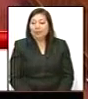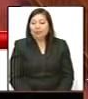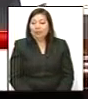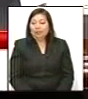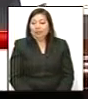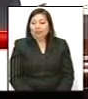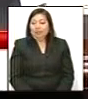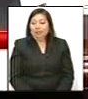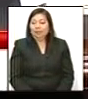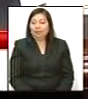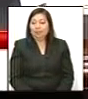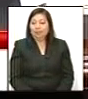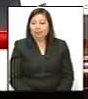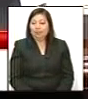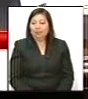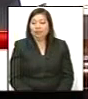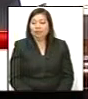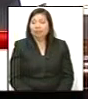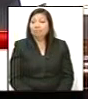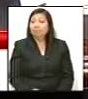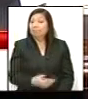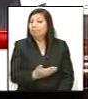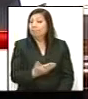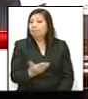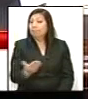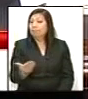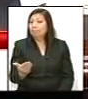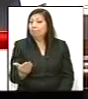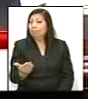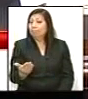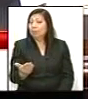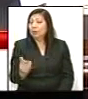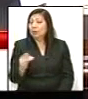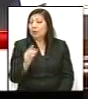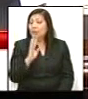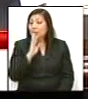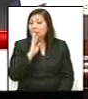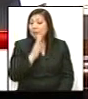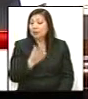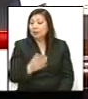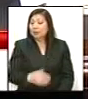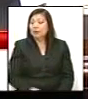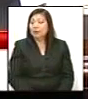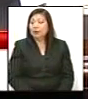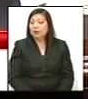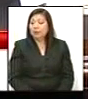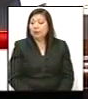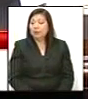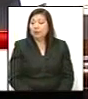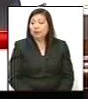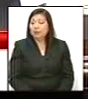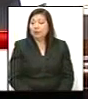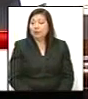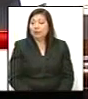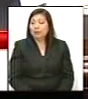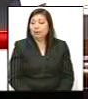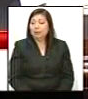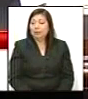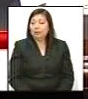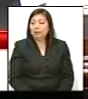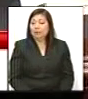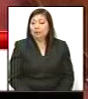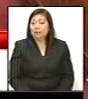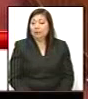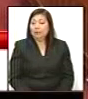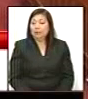Gracias, congresista. ¿Algún otro congresista desea hacer uso de la palabra? Congresista Humberto Morales, autor del proyecto.